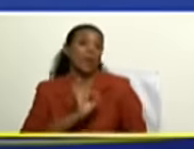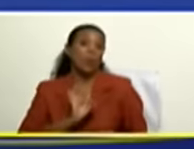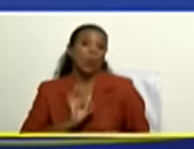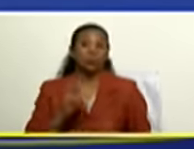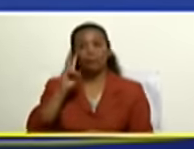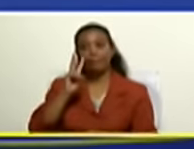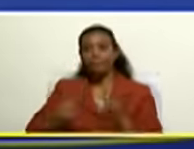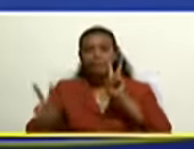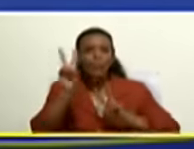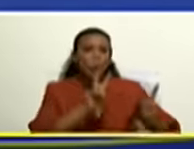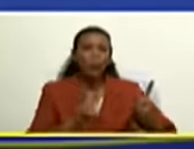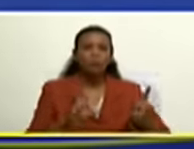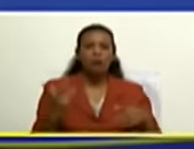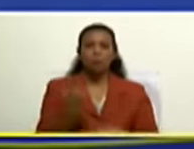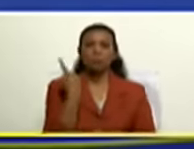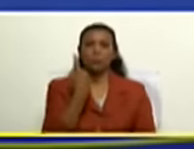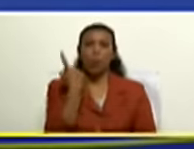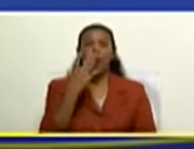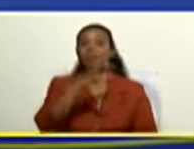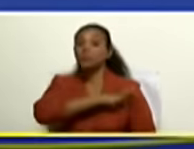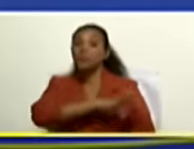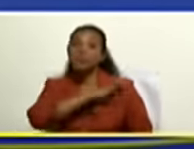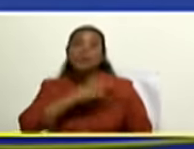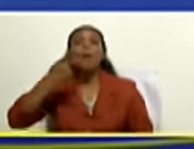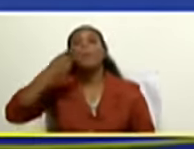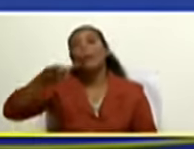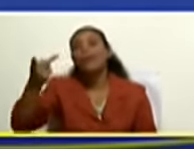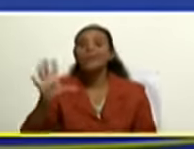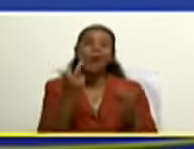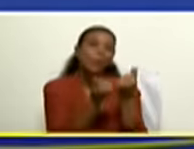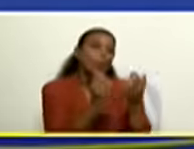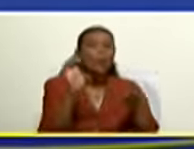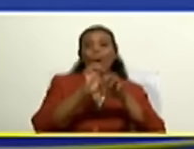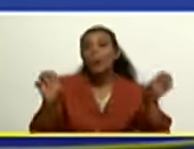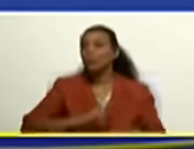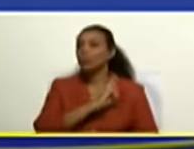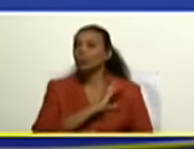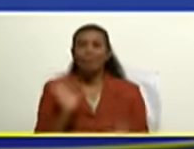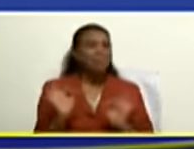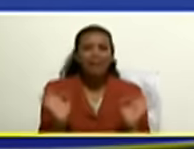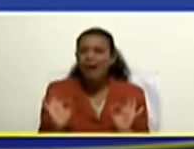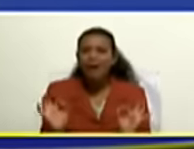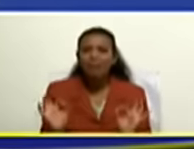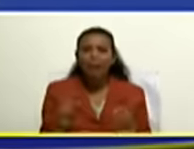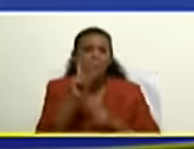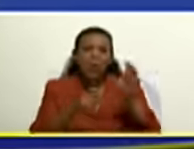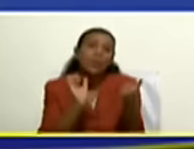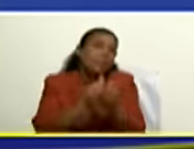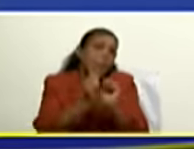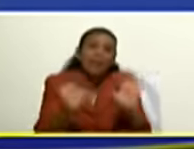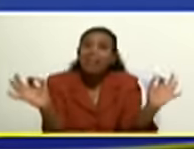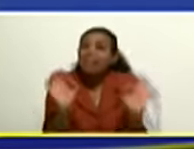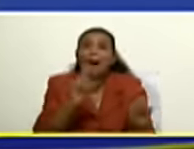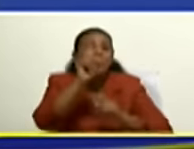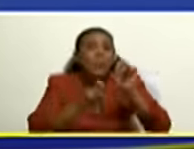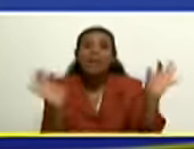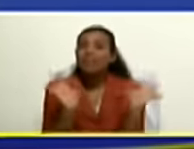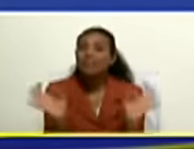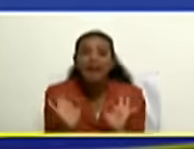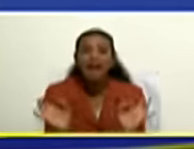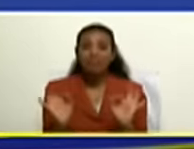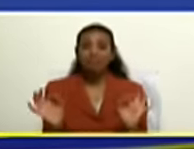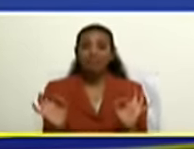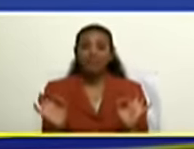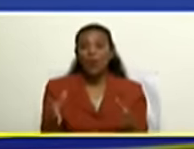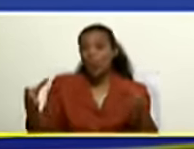formas de ver los asuntos sociales, políticos, económicos, religiosos, ni siquiera deportivos. Aquí no se le pregunta a nadie ni